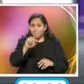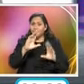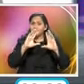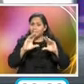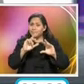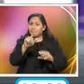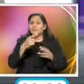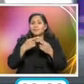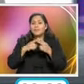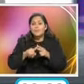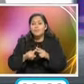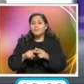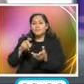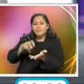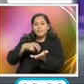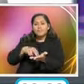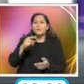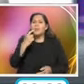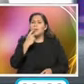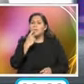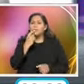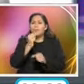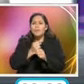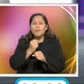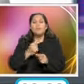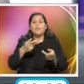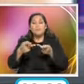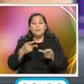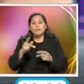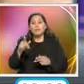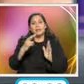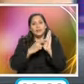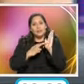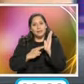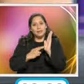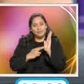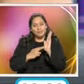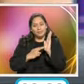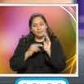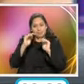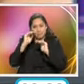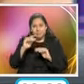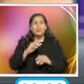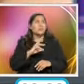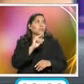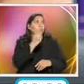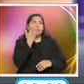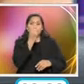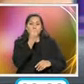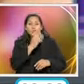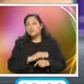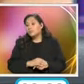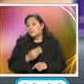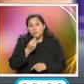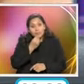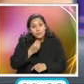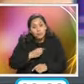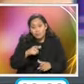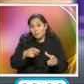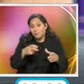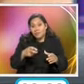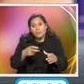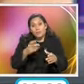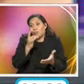de empezar a educar el paladar de los pequeñitos y de poner límites de no quiero comer. No, pues tienes que comer y esto es lo que hay,